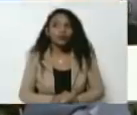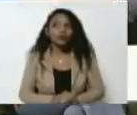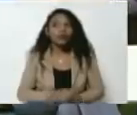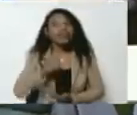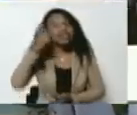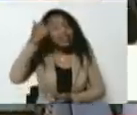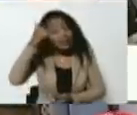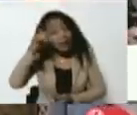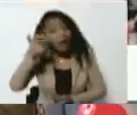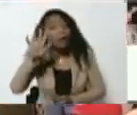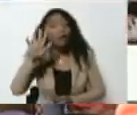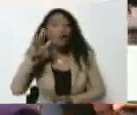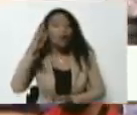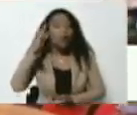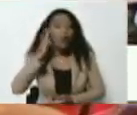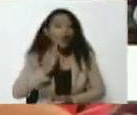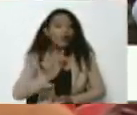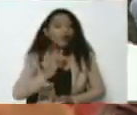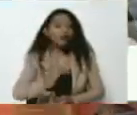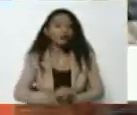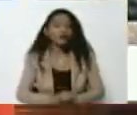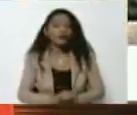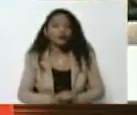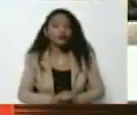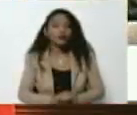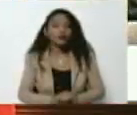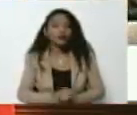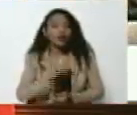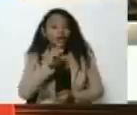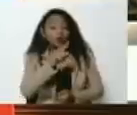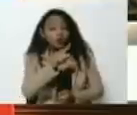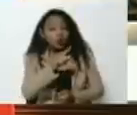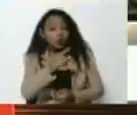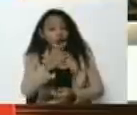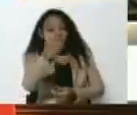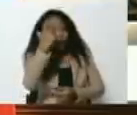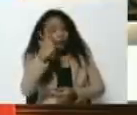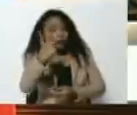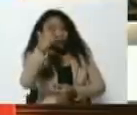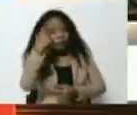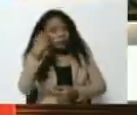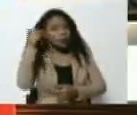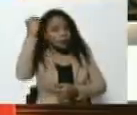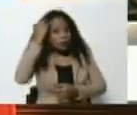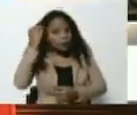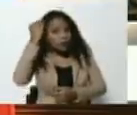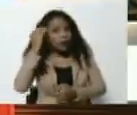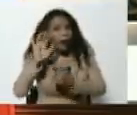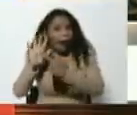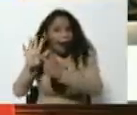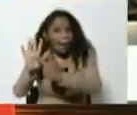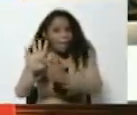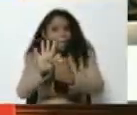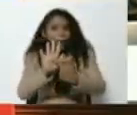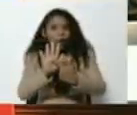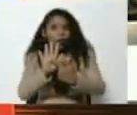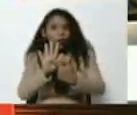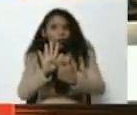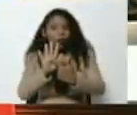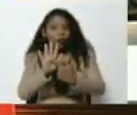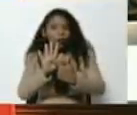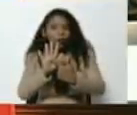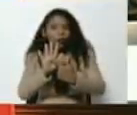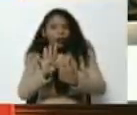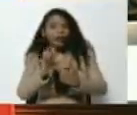Creemos en Bolívar, en su doctrina, en su pensamiento, en su ejemplo,